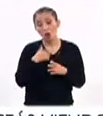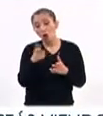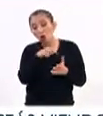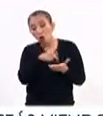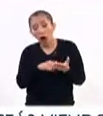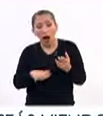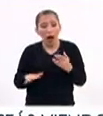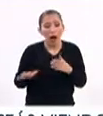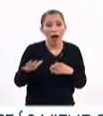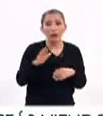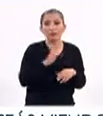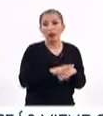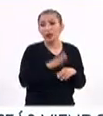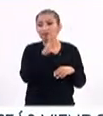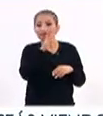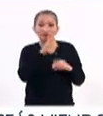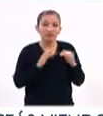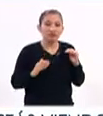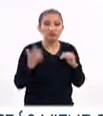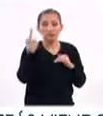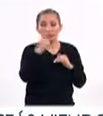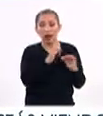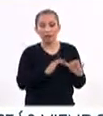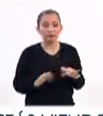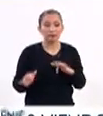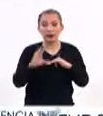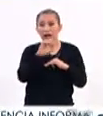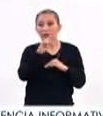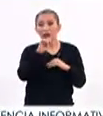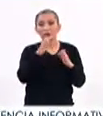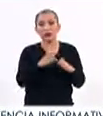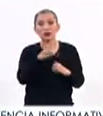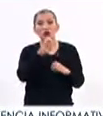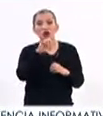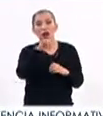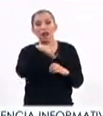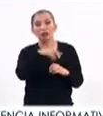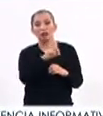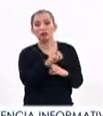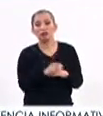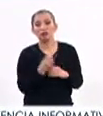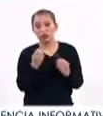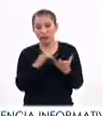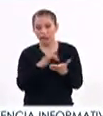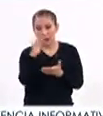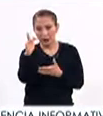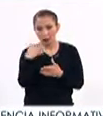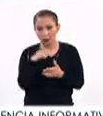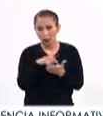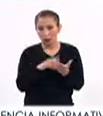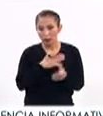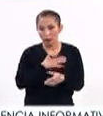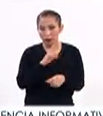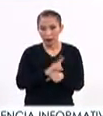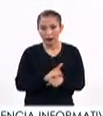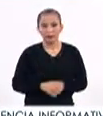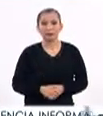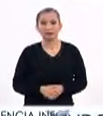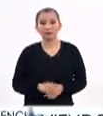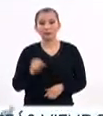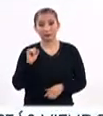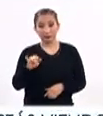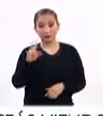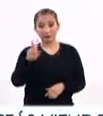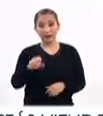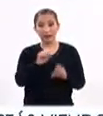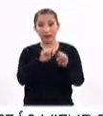los recintos mejores para tocar música clásica. ¿Cómo está, Rolando? Un placer saludarte. Muchas gracias por el espacio. Buenos días. Así